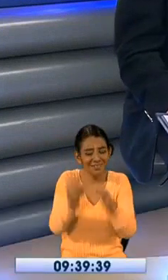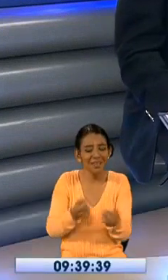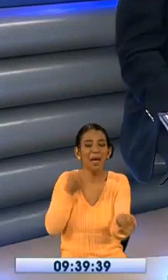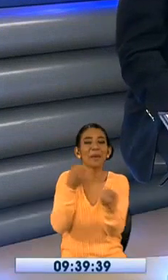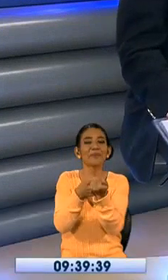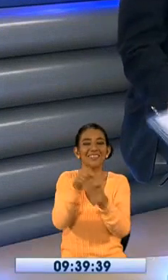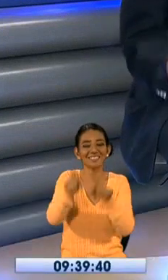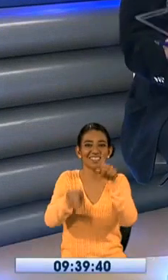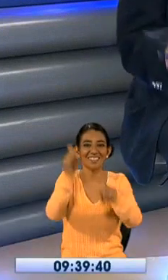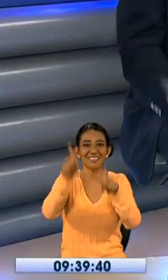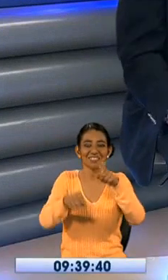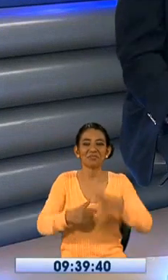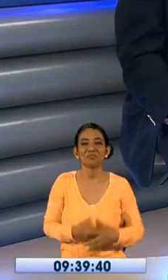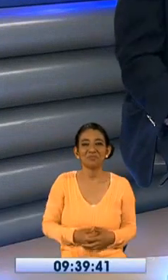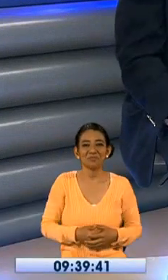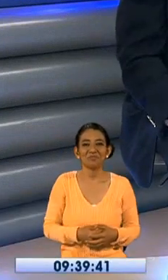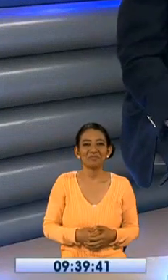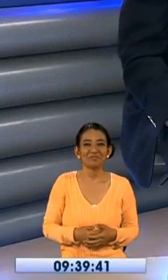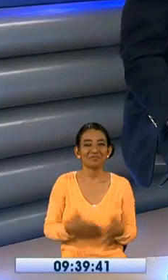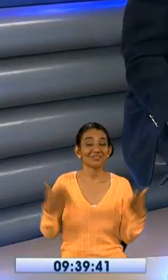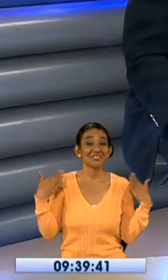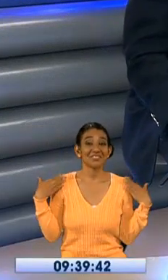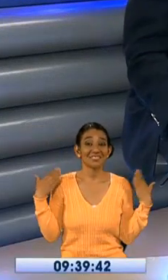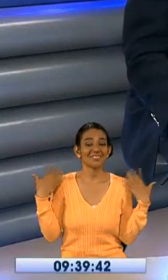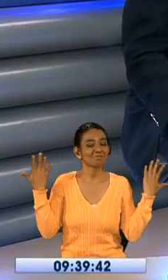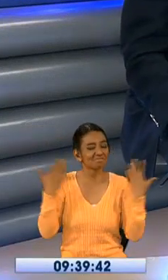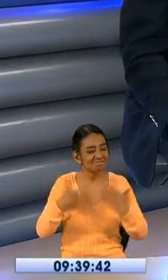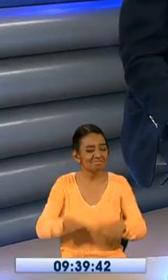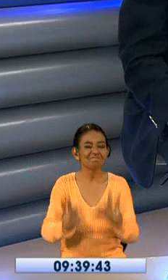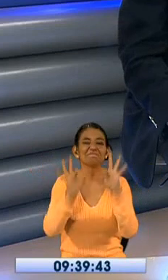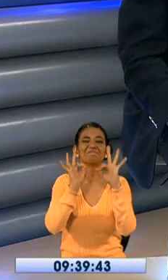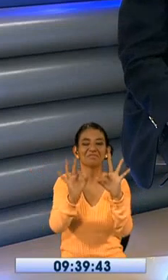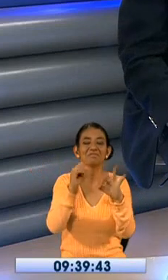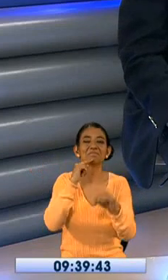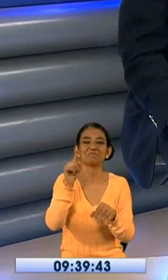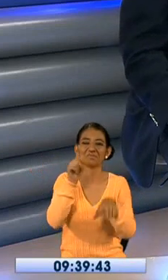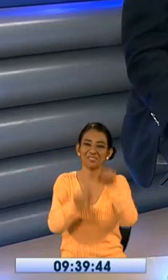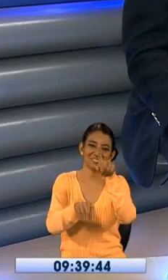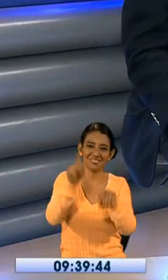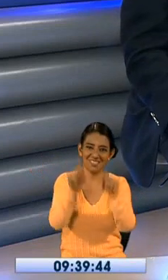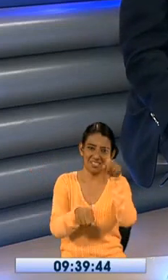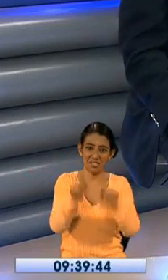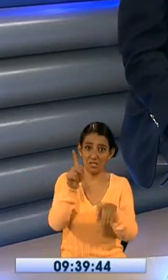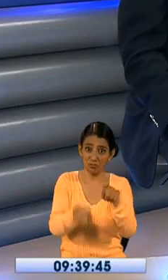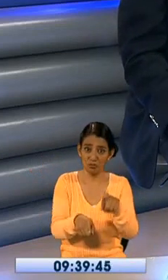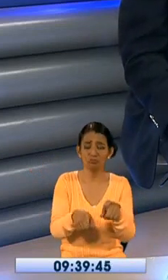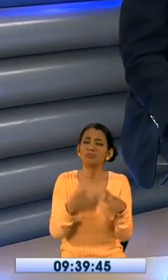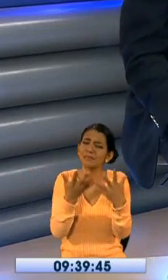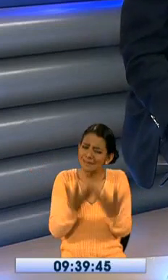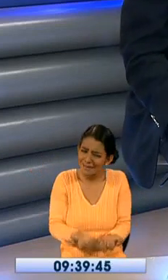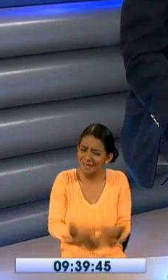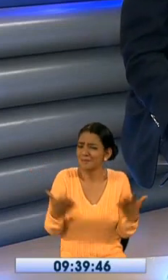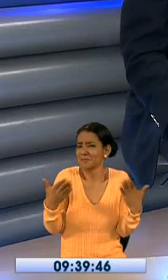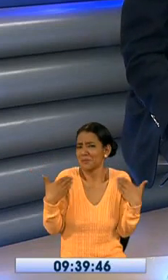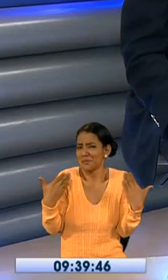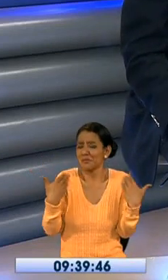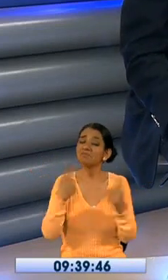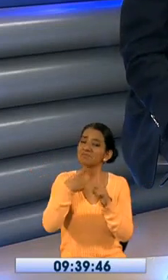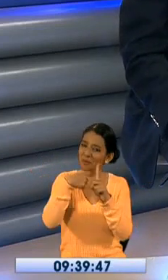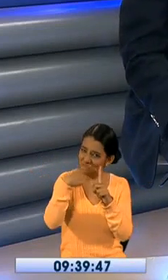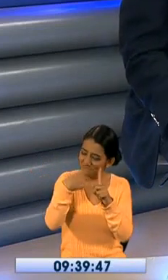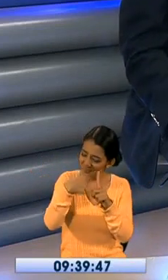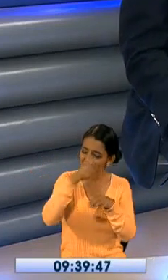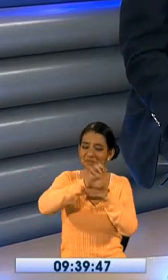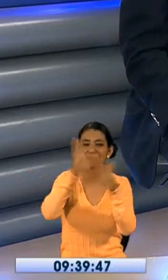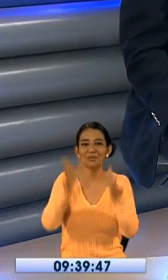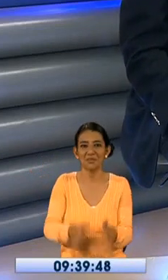la selección. Y con esta alegría nosotros deseamos lo mejor para nuestra selección, que nos den otro alegrón. Positivos